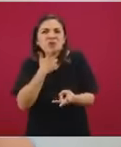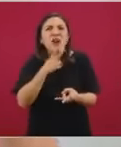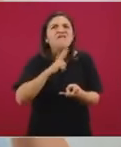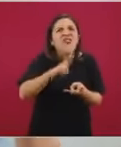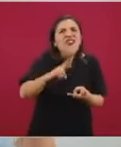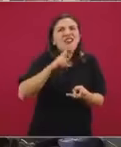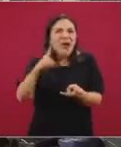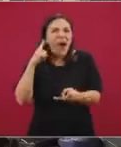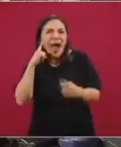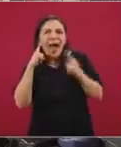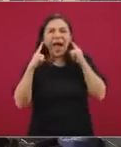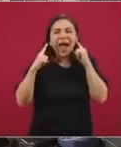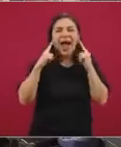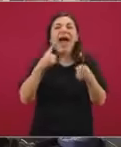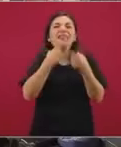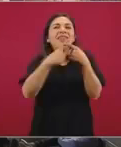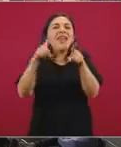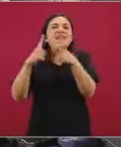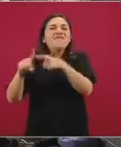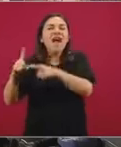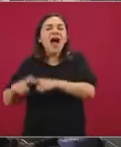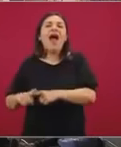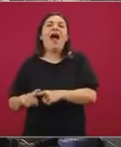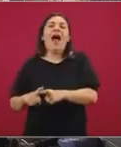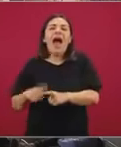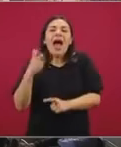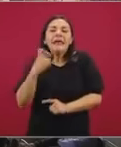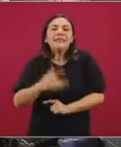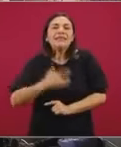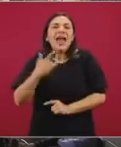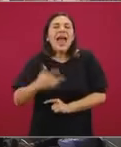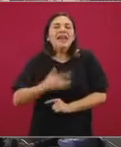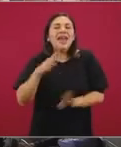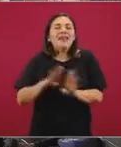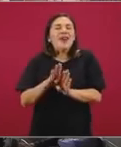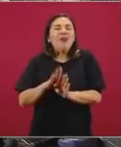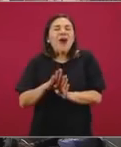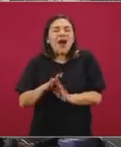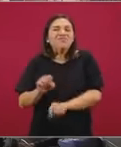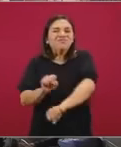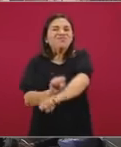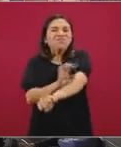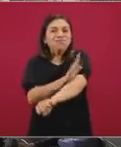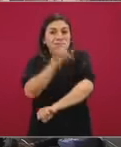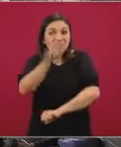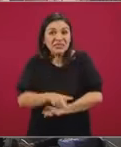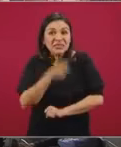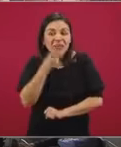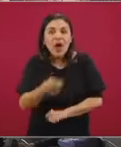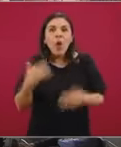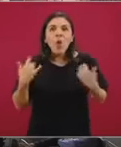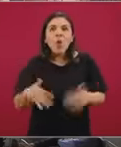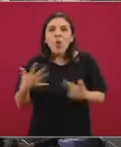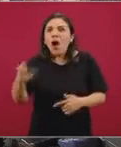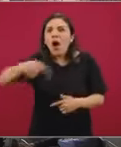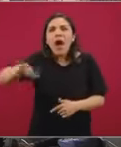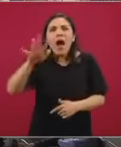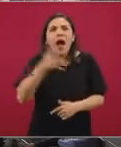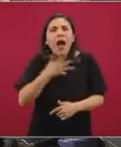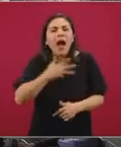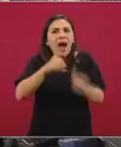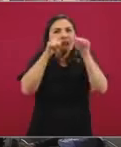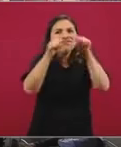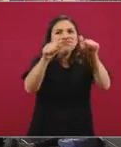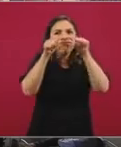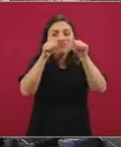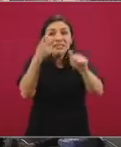o sea, oías los diferentes acentos, y eso todavía te generaba más emoción de decir, están atentos a esto,